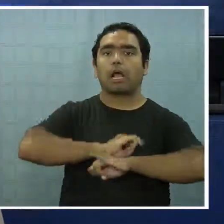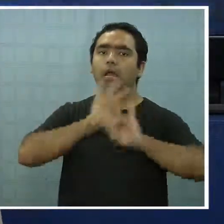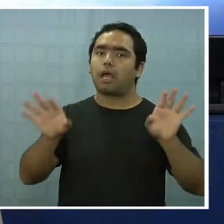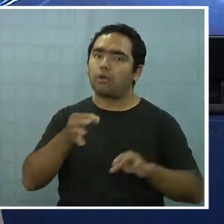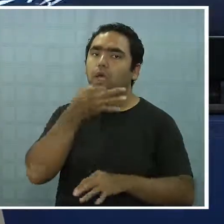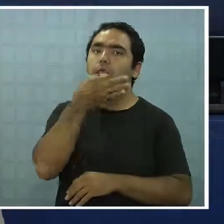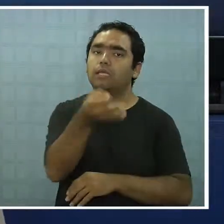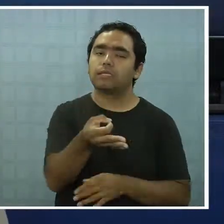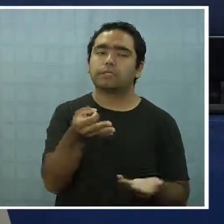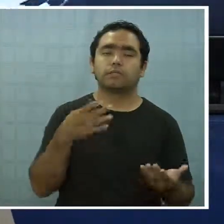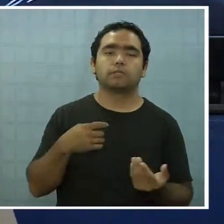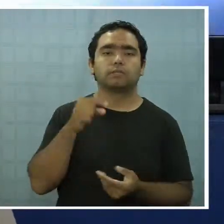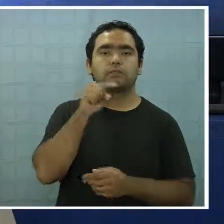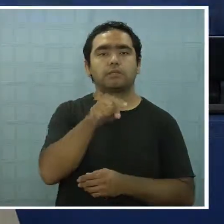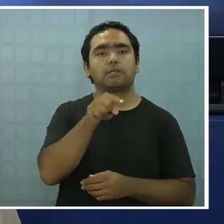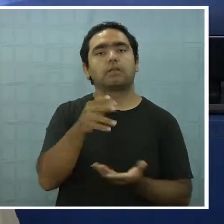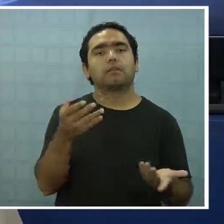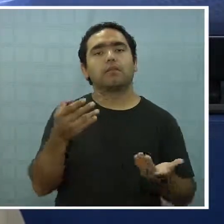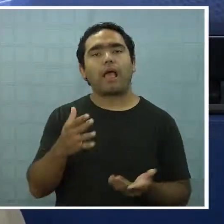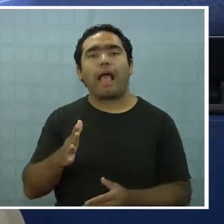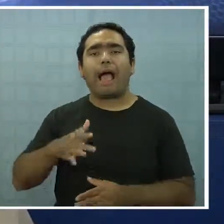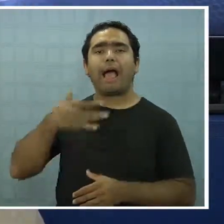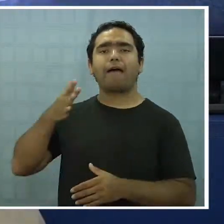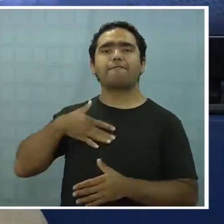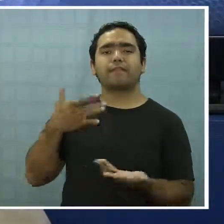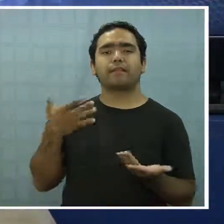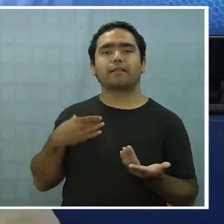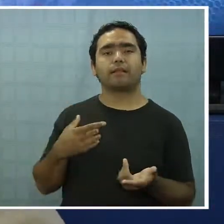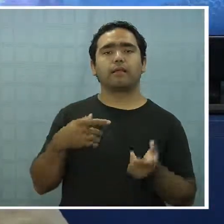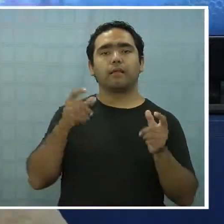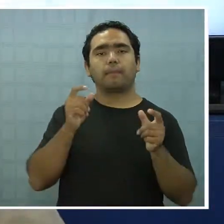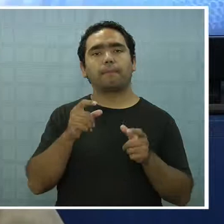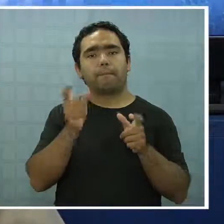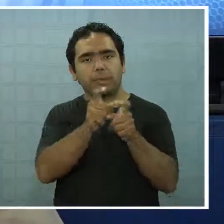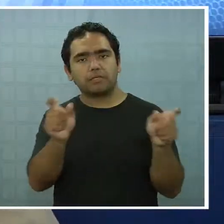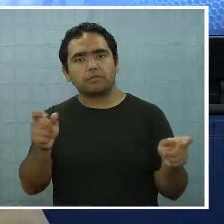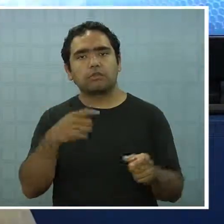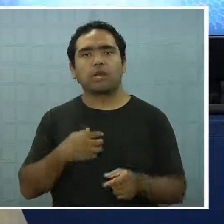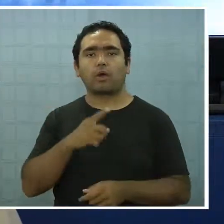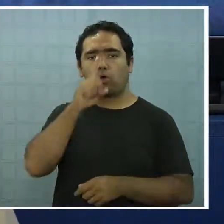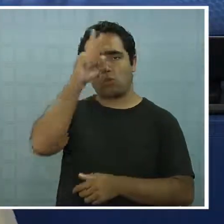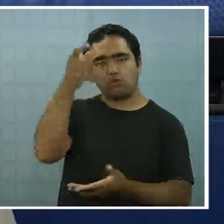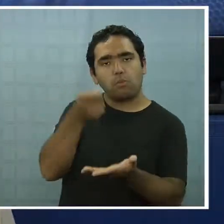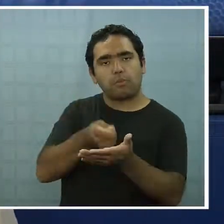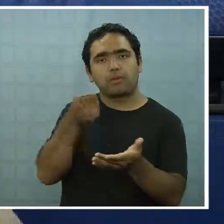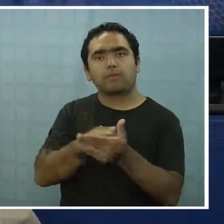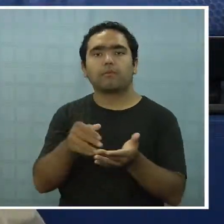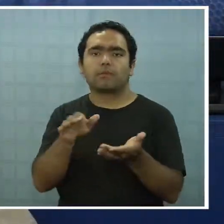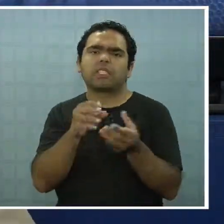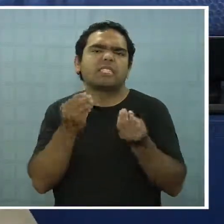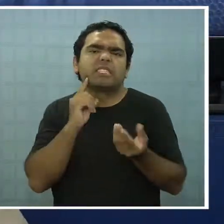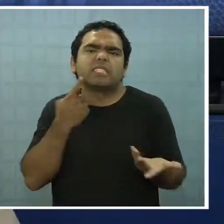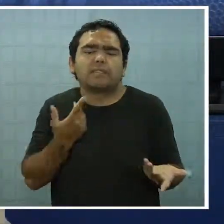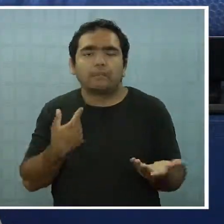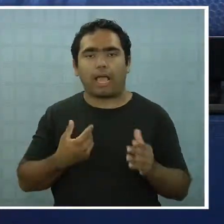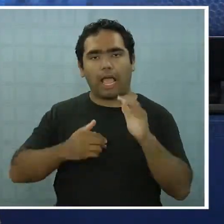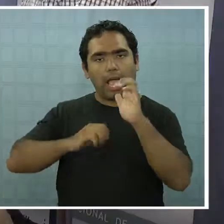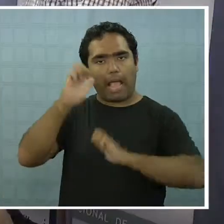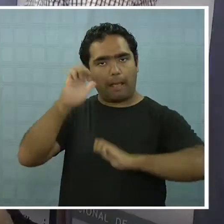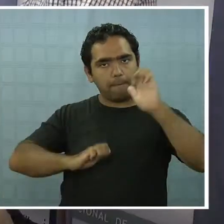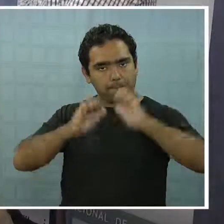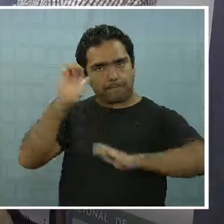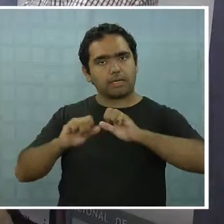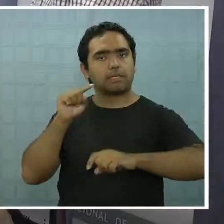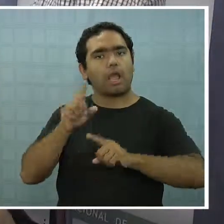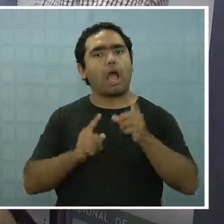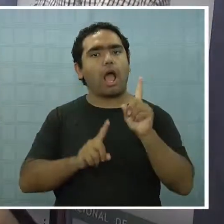que aquí la idea es afectar a aquellos que lo hacen con habitualidad. ¿Qué quiere decir esto? Son empresas que se dedican a la compra y venta